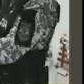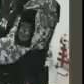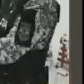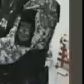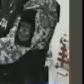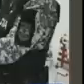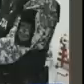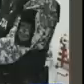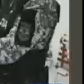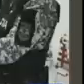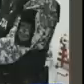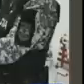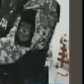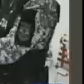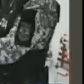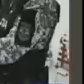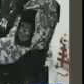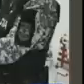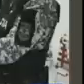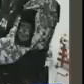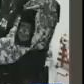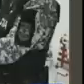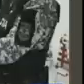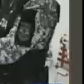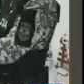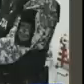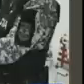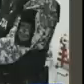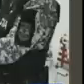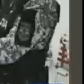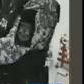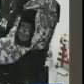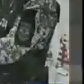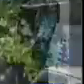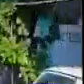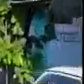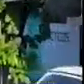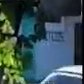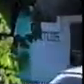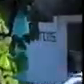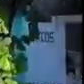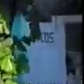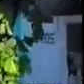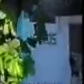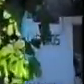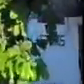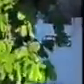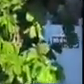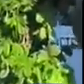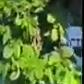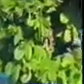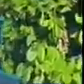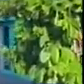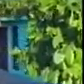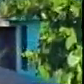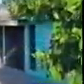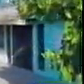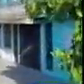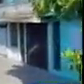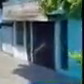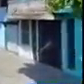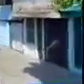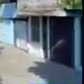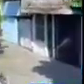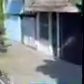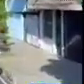les deben hasta tres meses de salario. Debido a este problema, ya por tercer día consecutivo, al no tener el servicio de